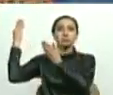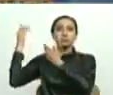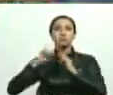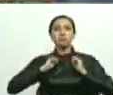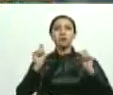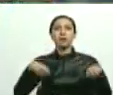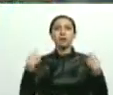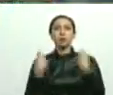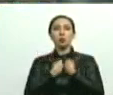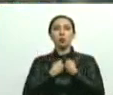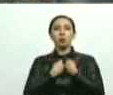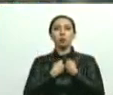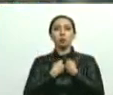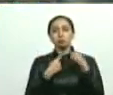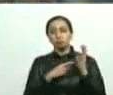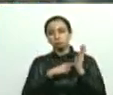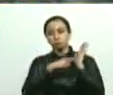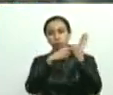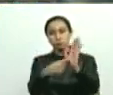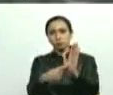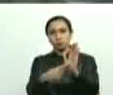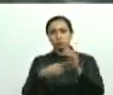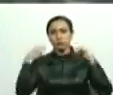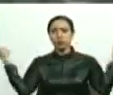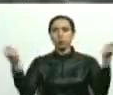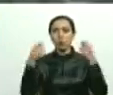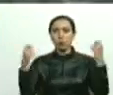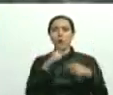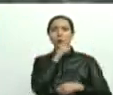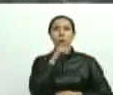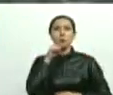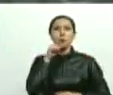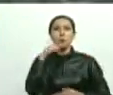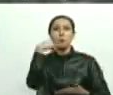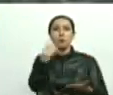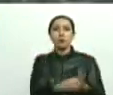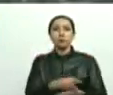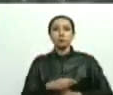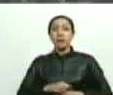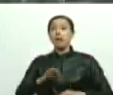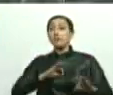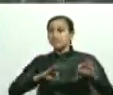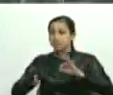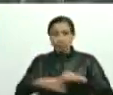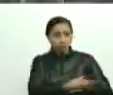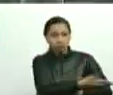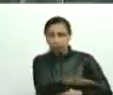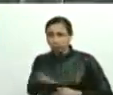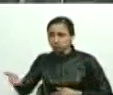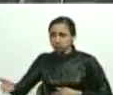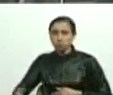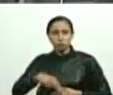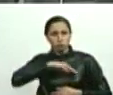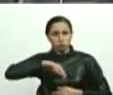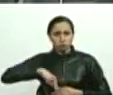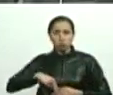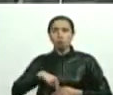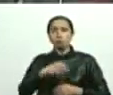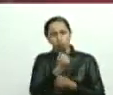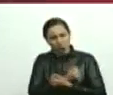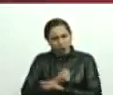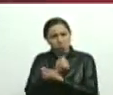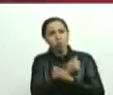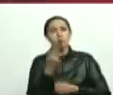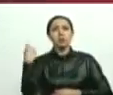de campaña, Aristóbulo Isturi. Vamos a prepararnos entonces, compañeros. Vamos a prepararnos con amor,